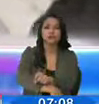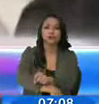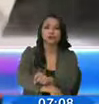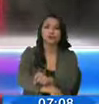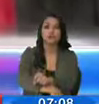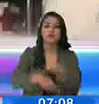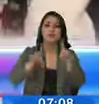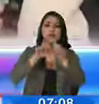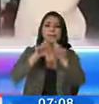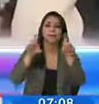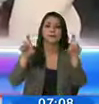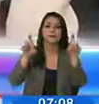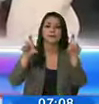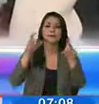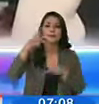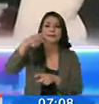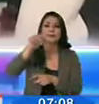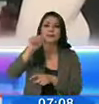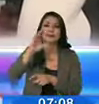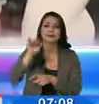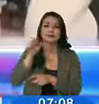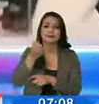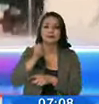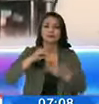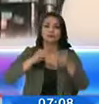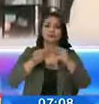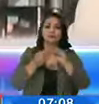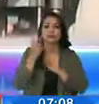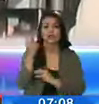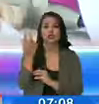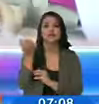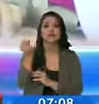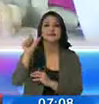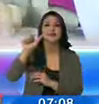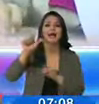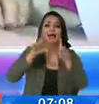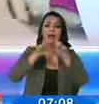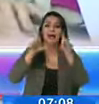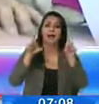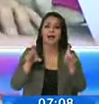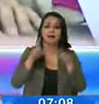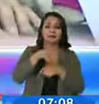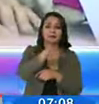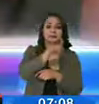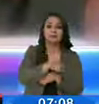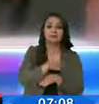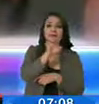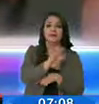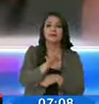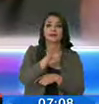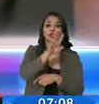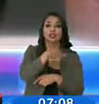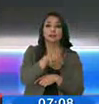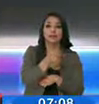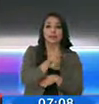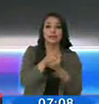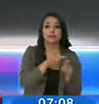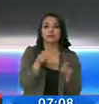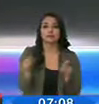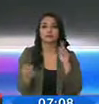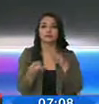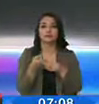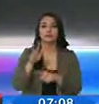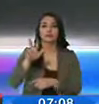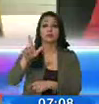la compañía Televisión del Pacífico Tele2 S.A., en el periodo comprendido del 1 de enero del 2010 al 31 de abril